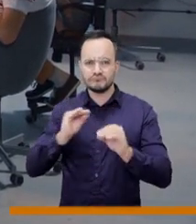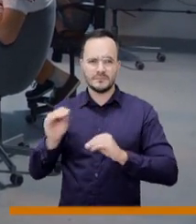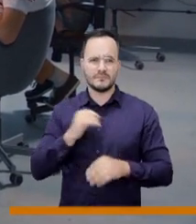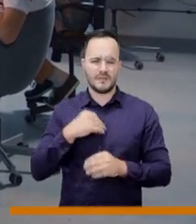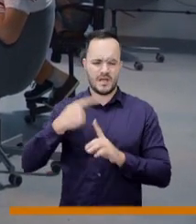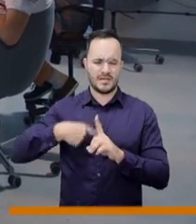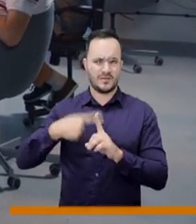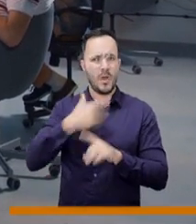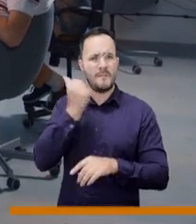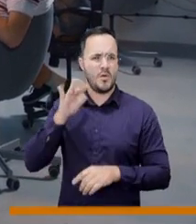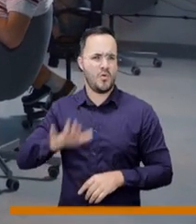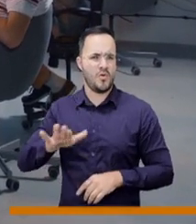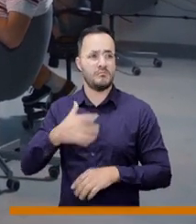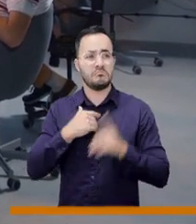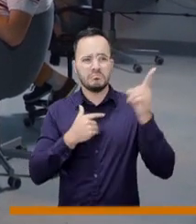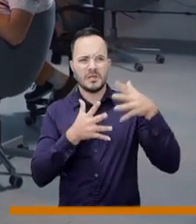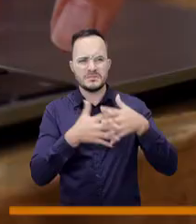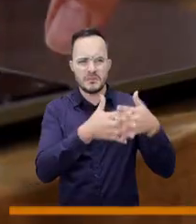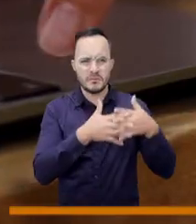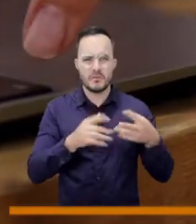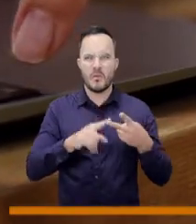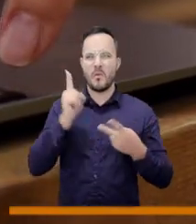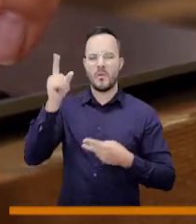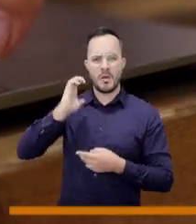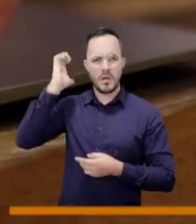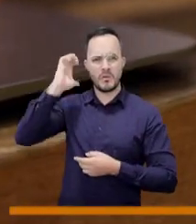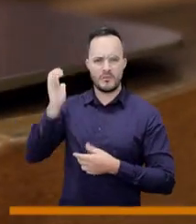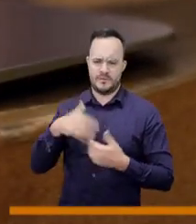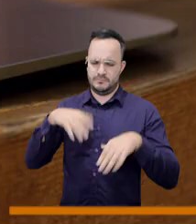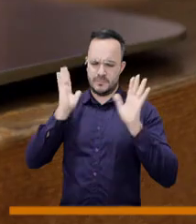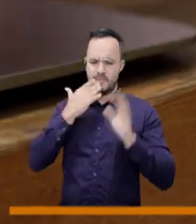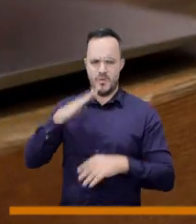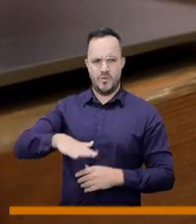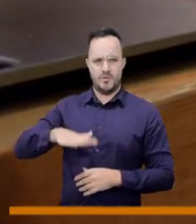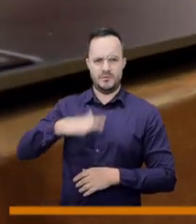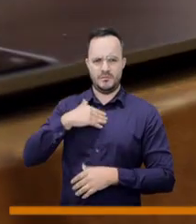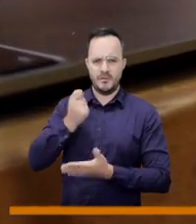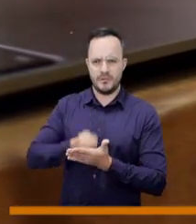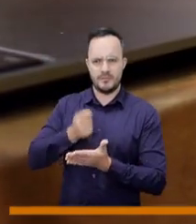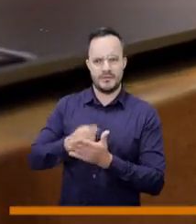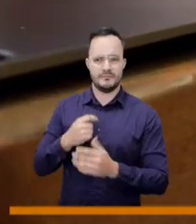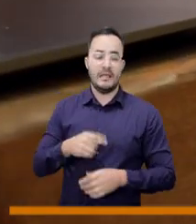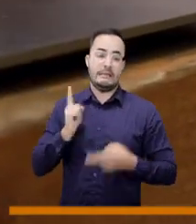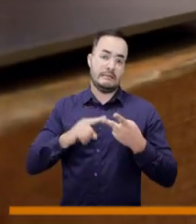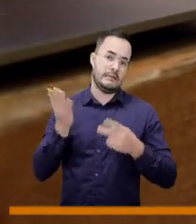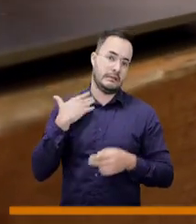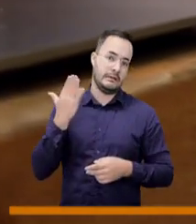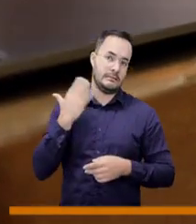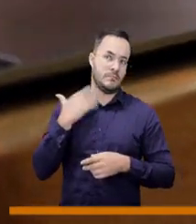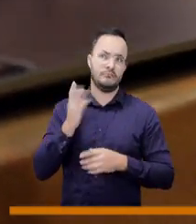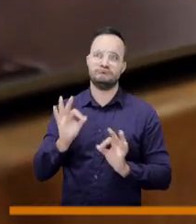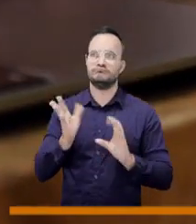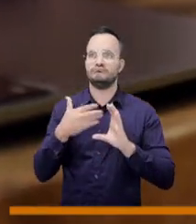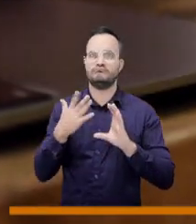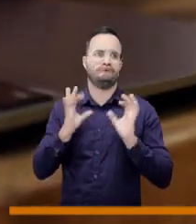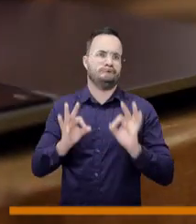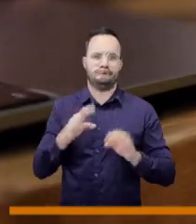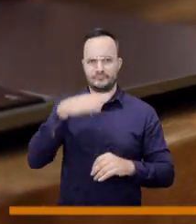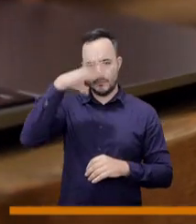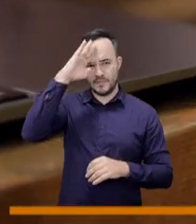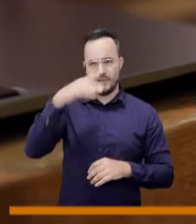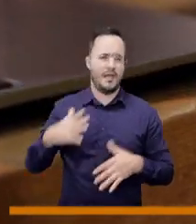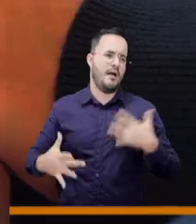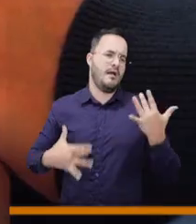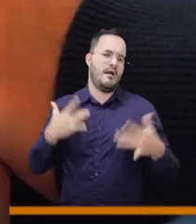pagar un arriendo aquí mucho más barato del que pagan en Estados Unidos o en Europa, pero además disfrutar de una ciudad con este clima, Caterín. Todo